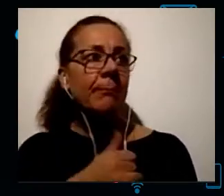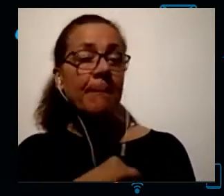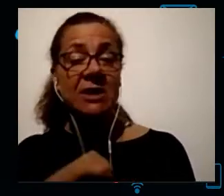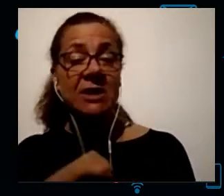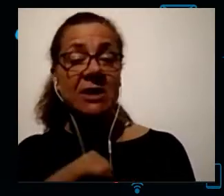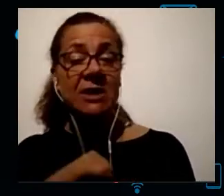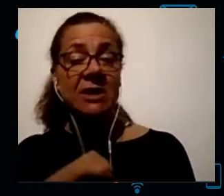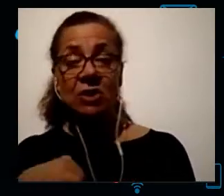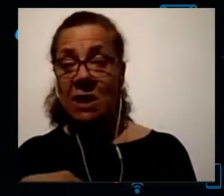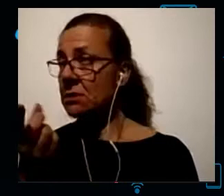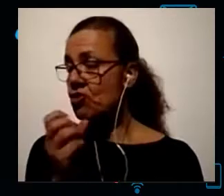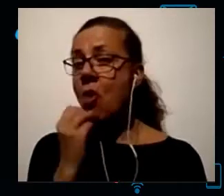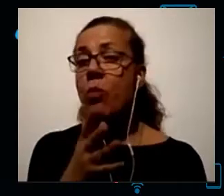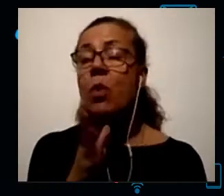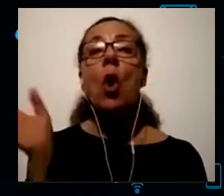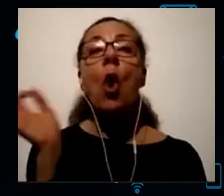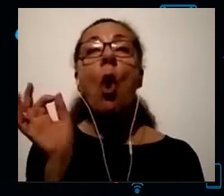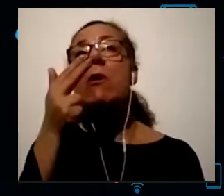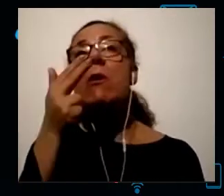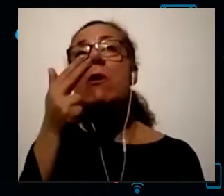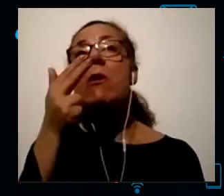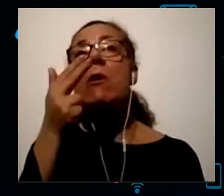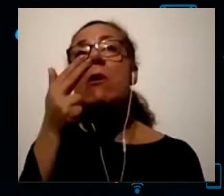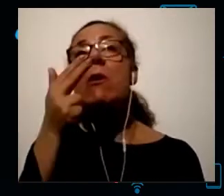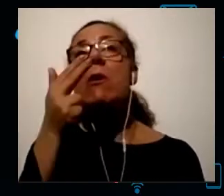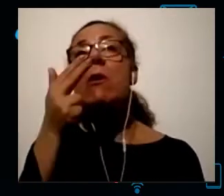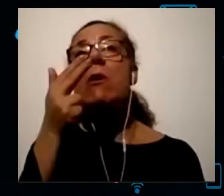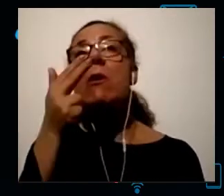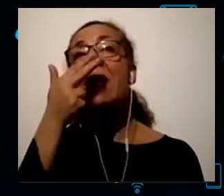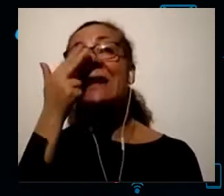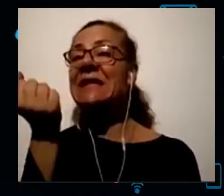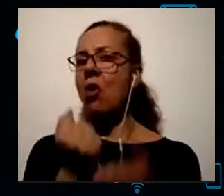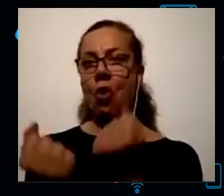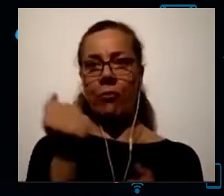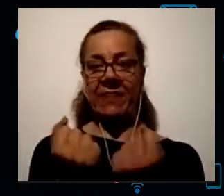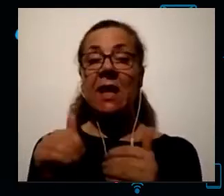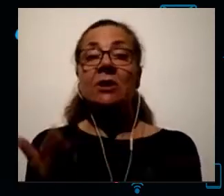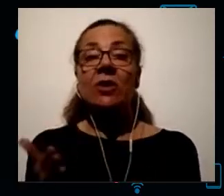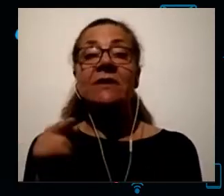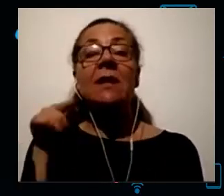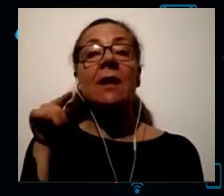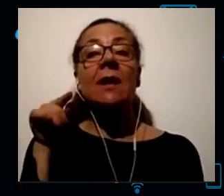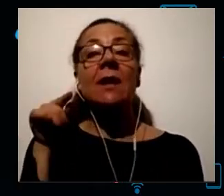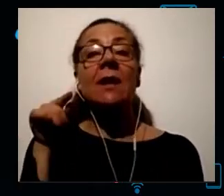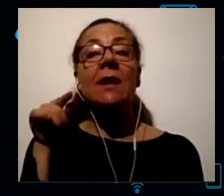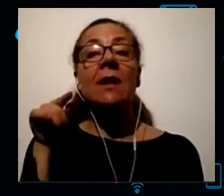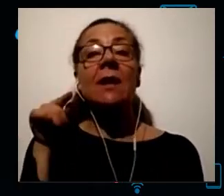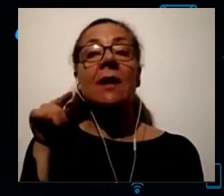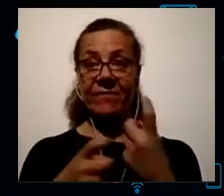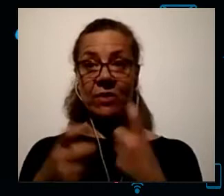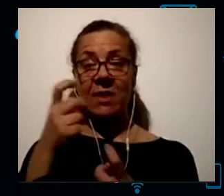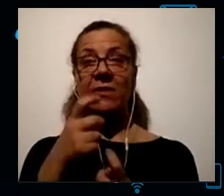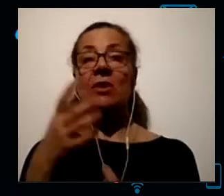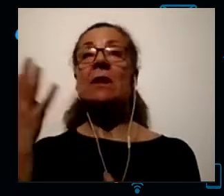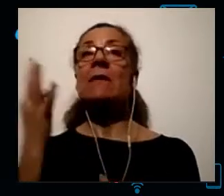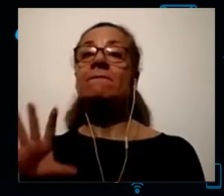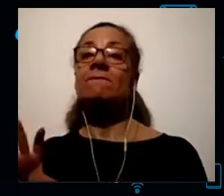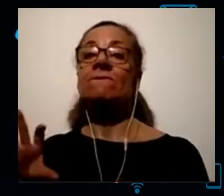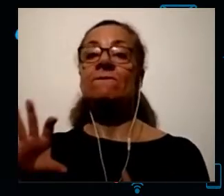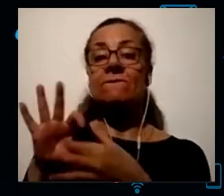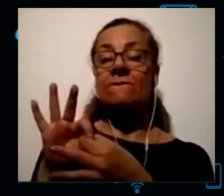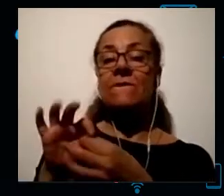o quizá unos intereses comerciales o yd es por lo tanto esa esa dimensión informativa tiene que ver por un lado con